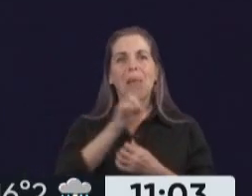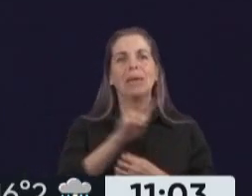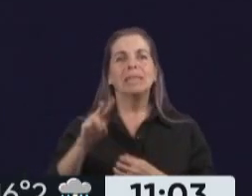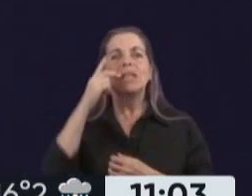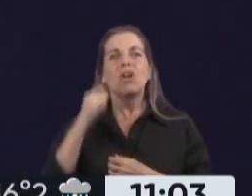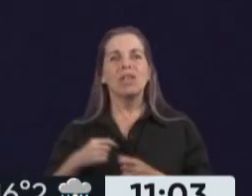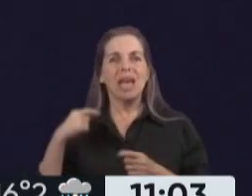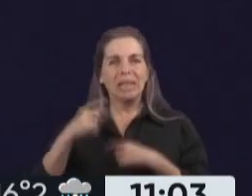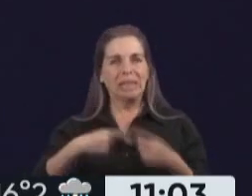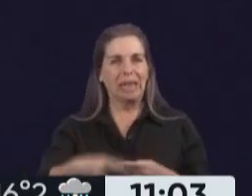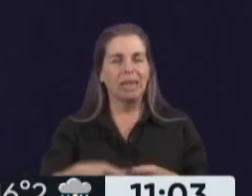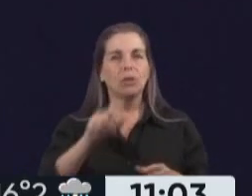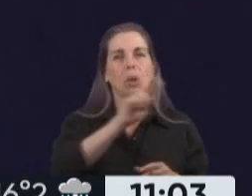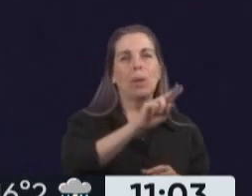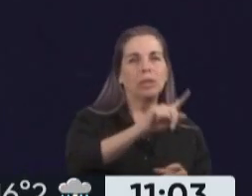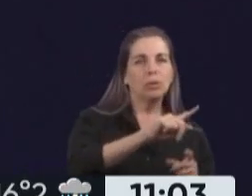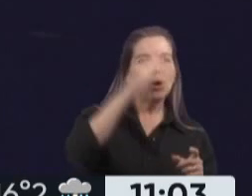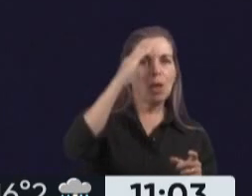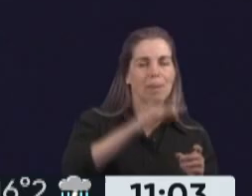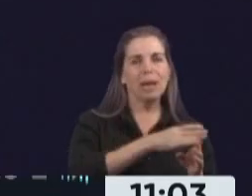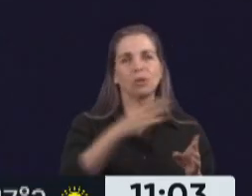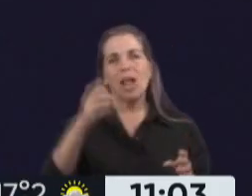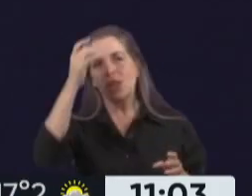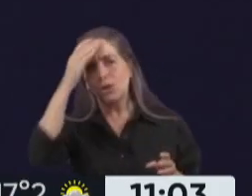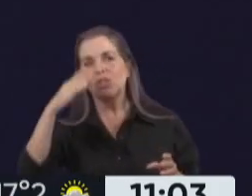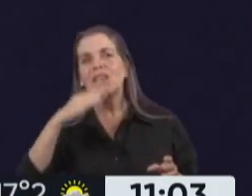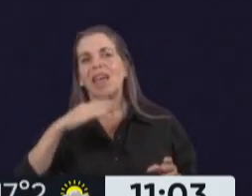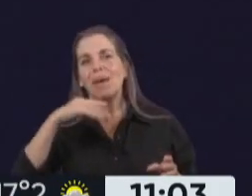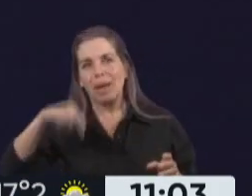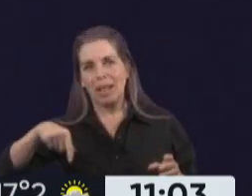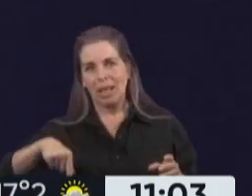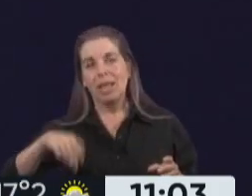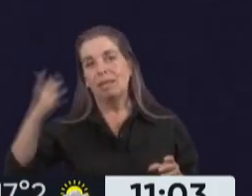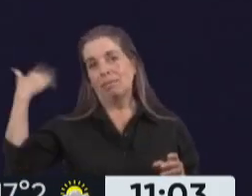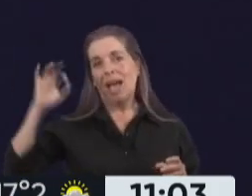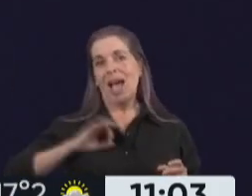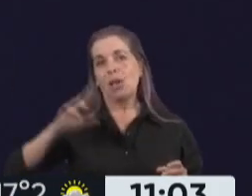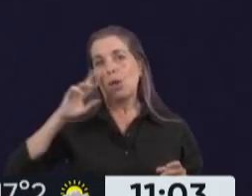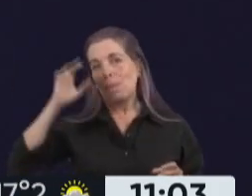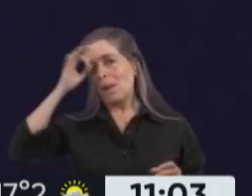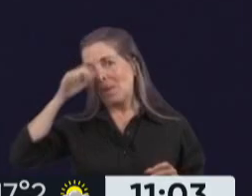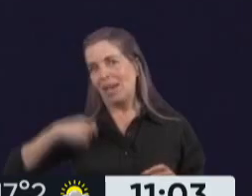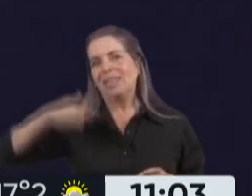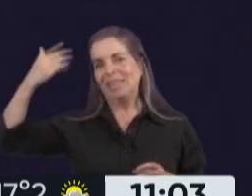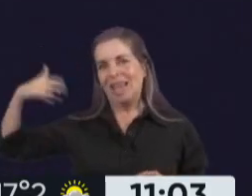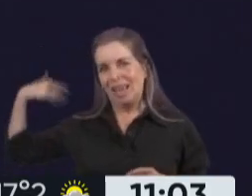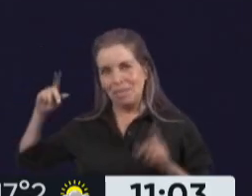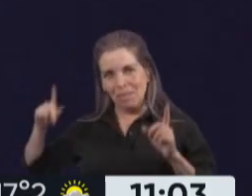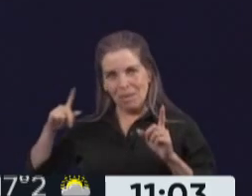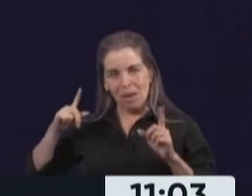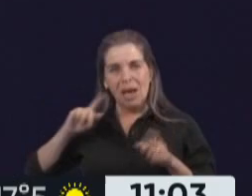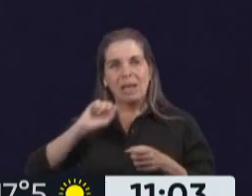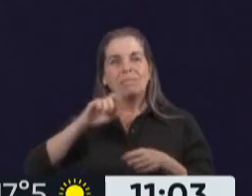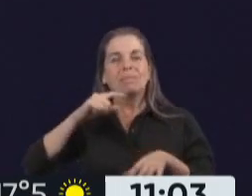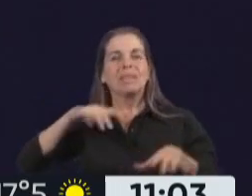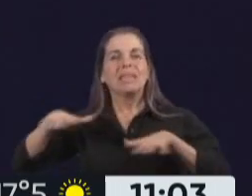había ocurrido entre el 21 de marzo y el 12 de abril de 2020, mientras regían las medidas de aislamiento a